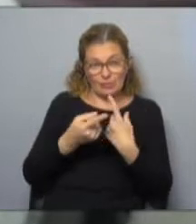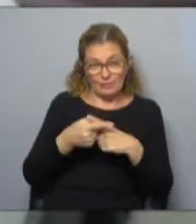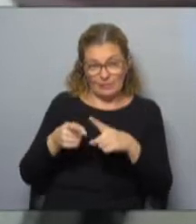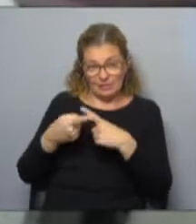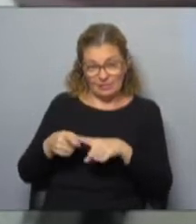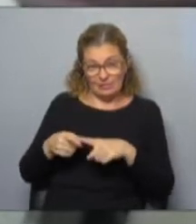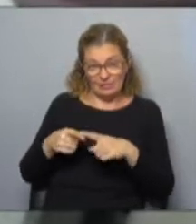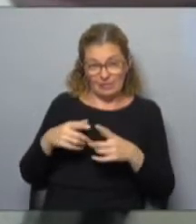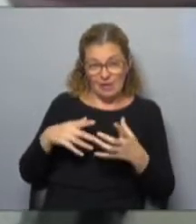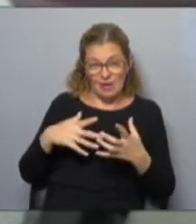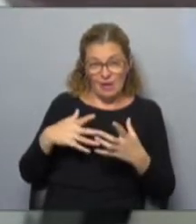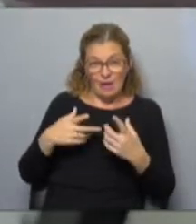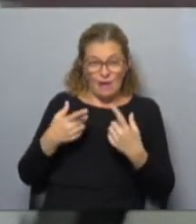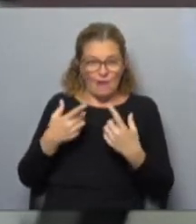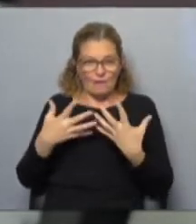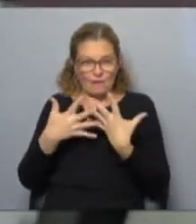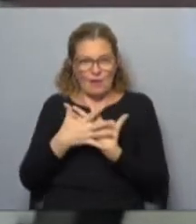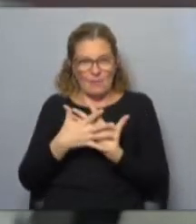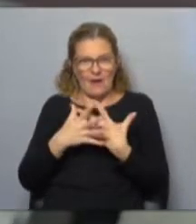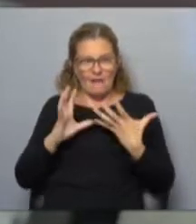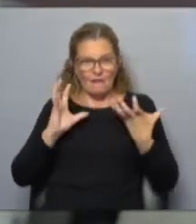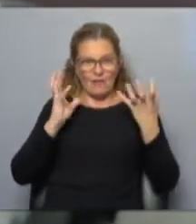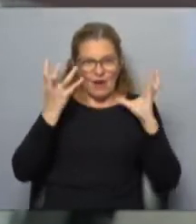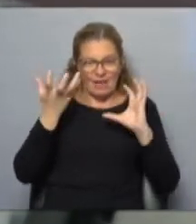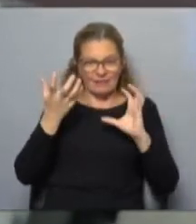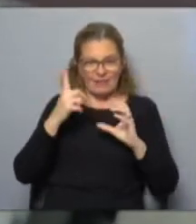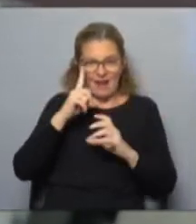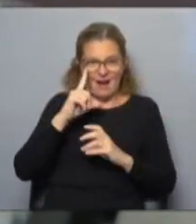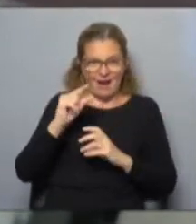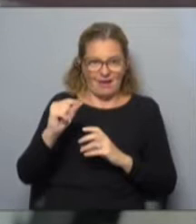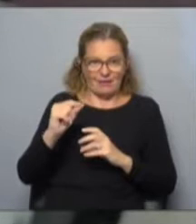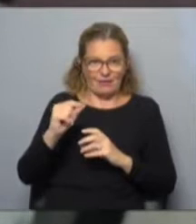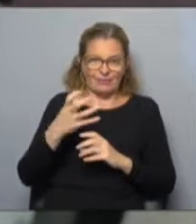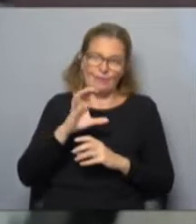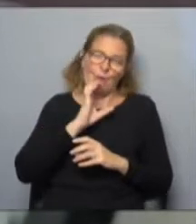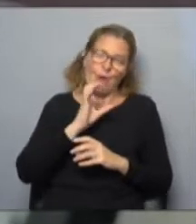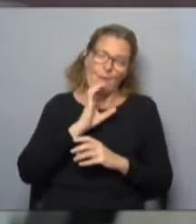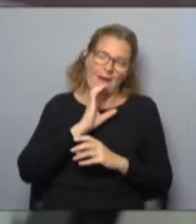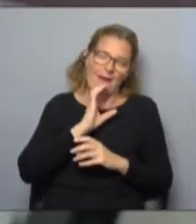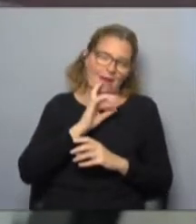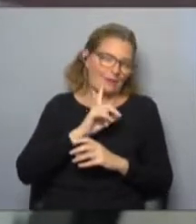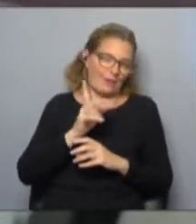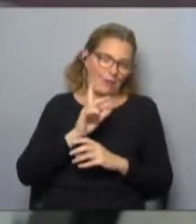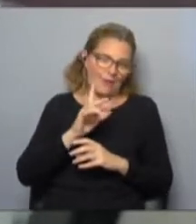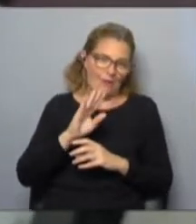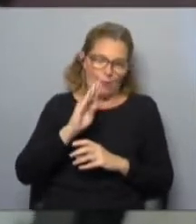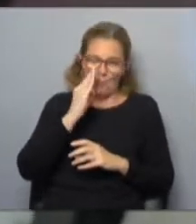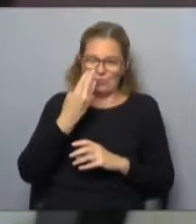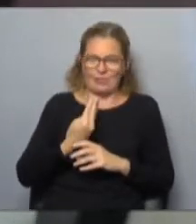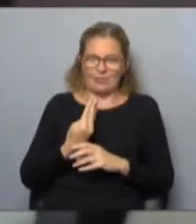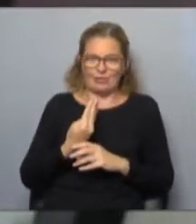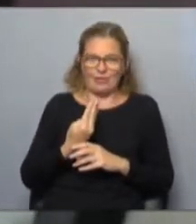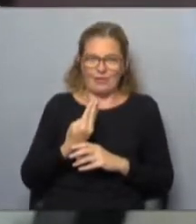formas de violencia de género y que lo sucedido, lejos de ser una broma, es un comportamiento que